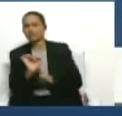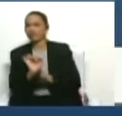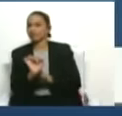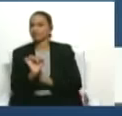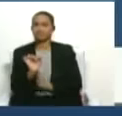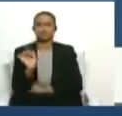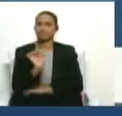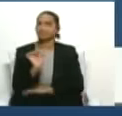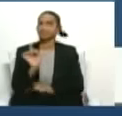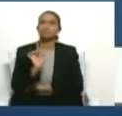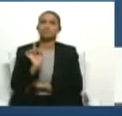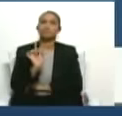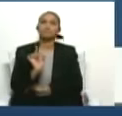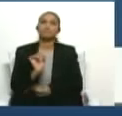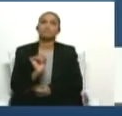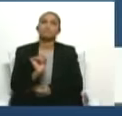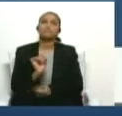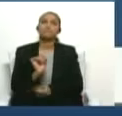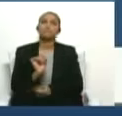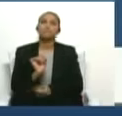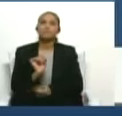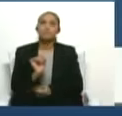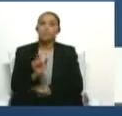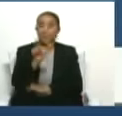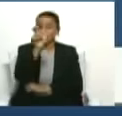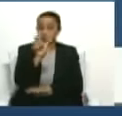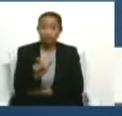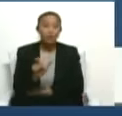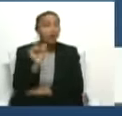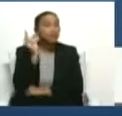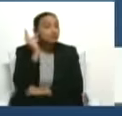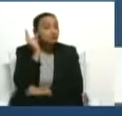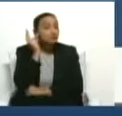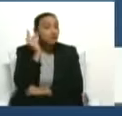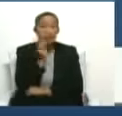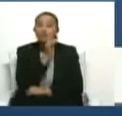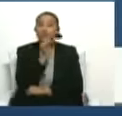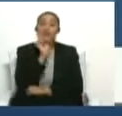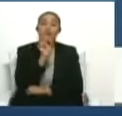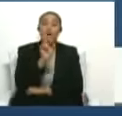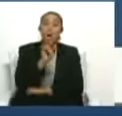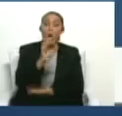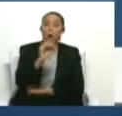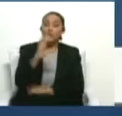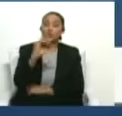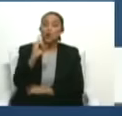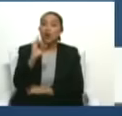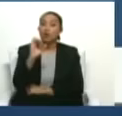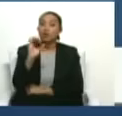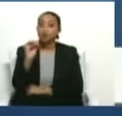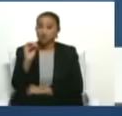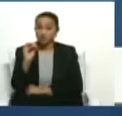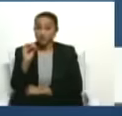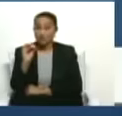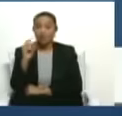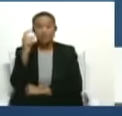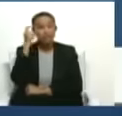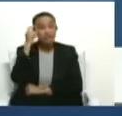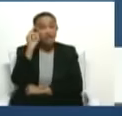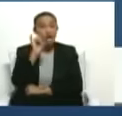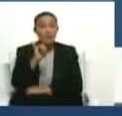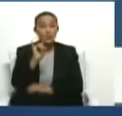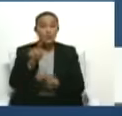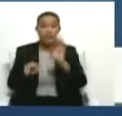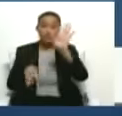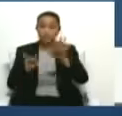en el caso de la señora Rocío San Miguel, el día lunes 12 de febrero, dentro de los lapsos